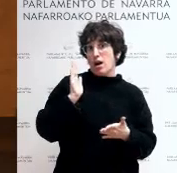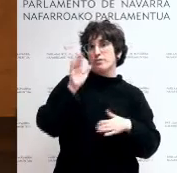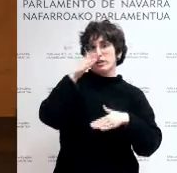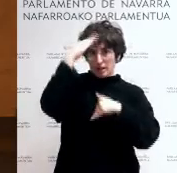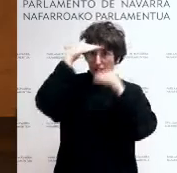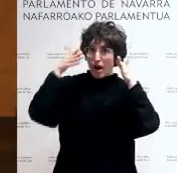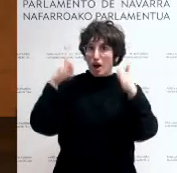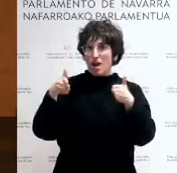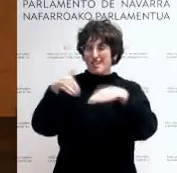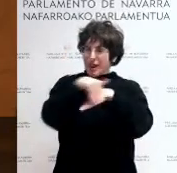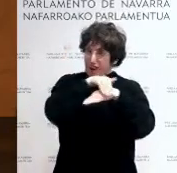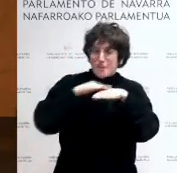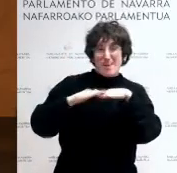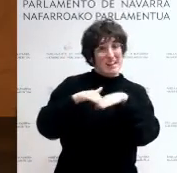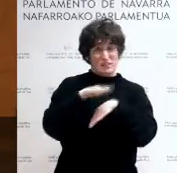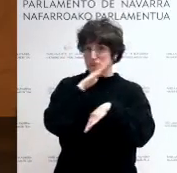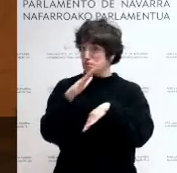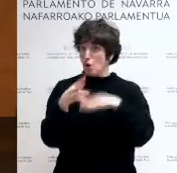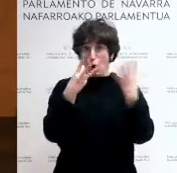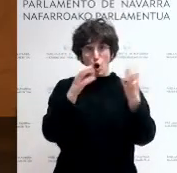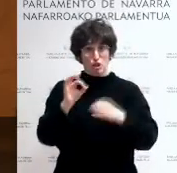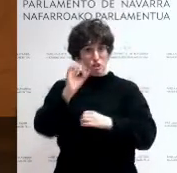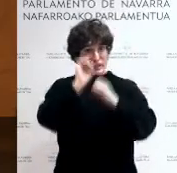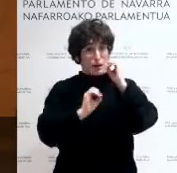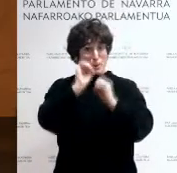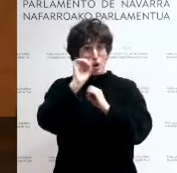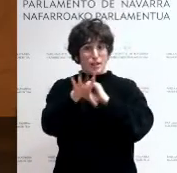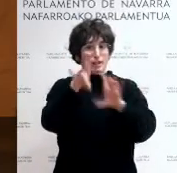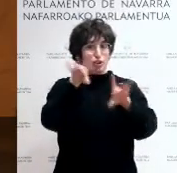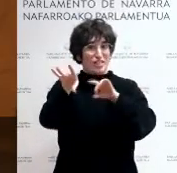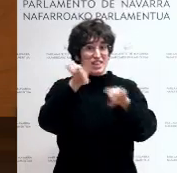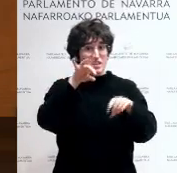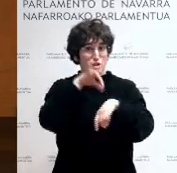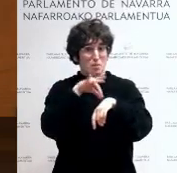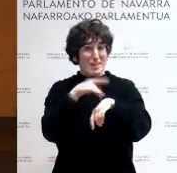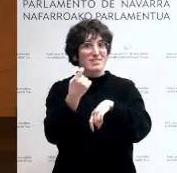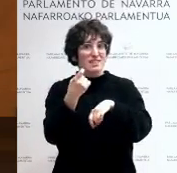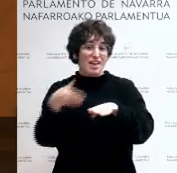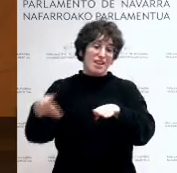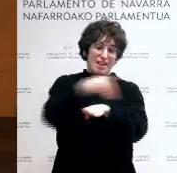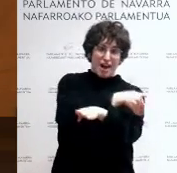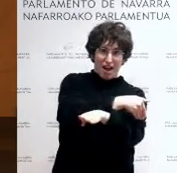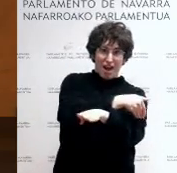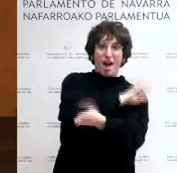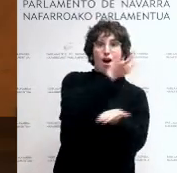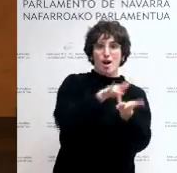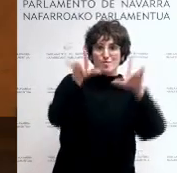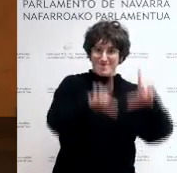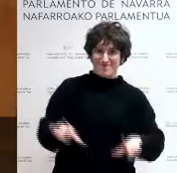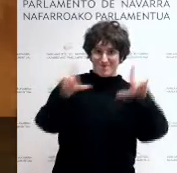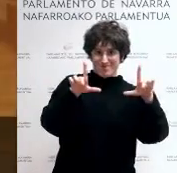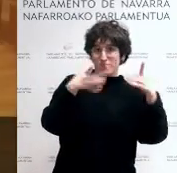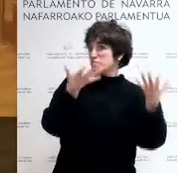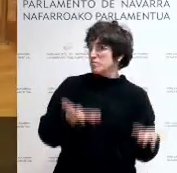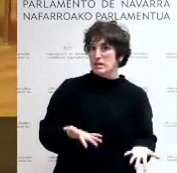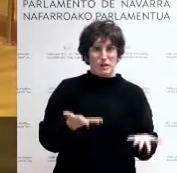ustedes sabrán, más del 80% de las decisiones médicas se toman basándose en pruebas radiológicas y, por lo tanto, la realización de pruebas radiológicas en